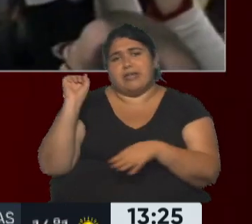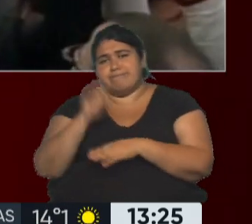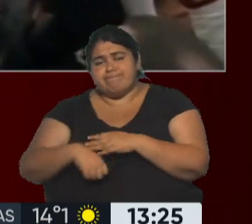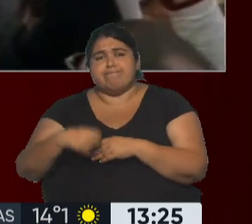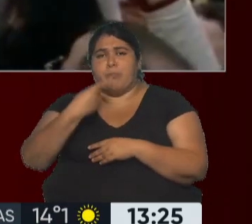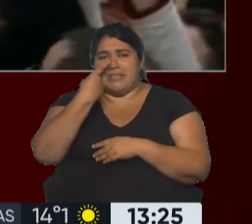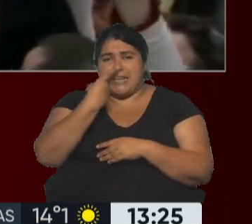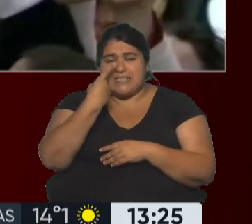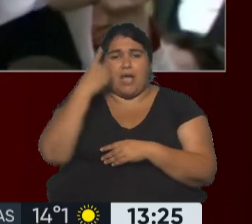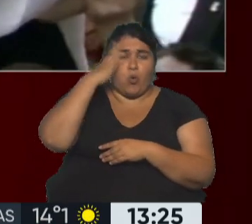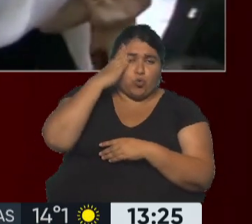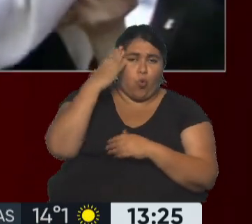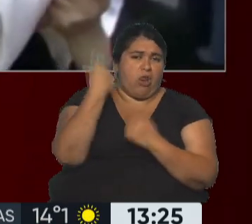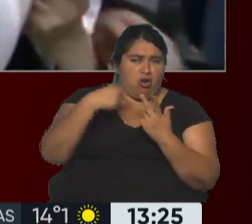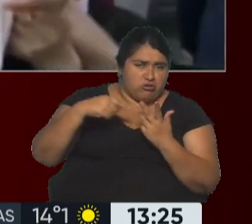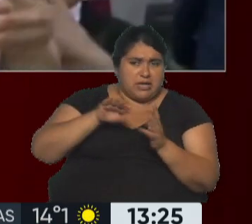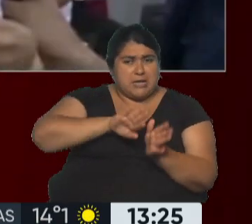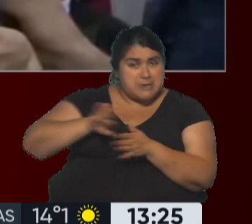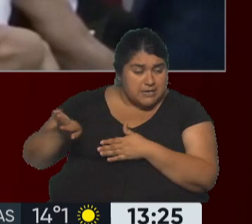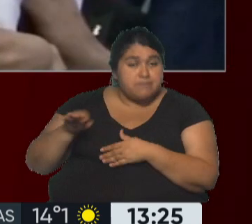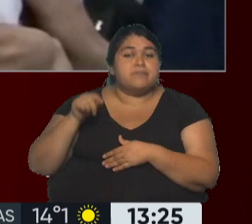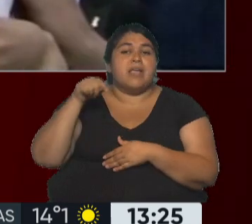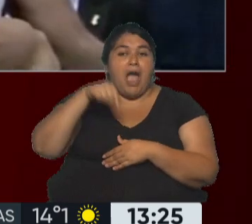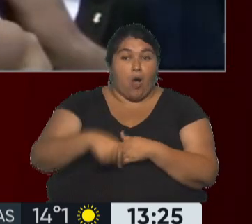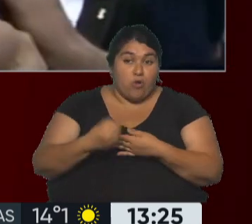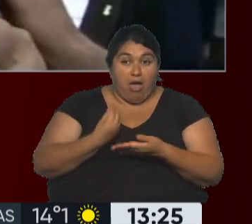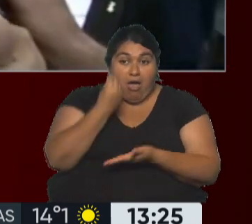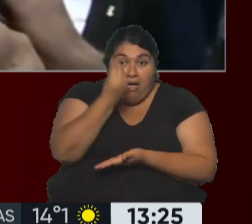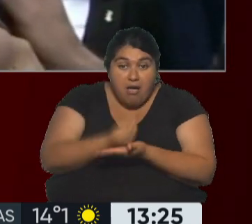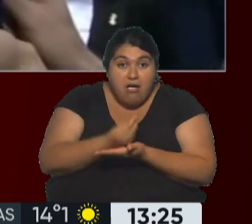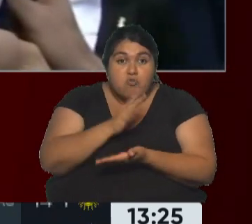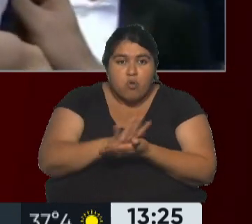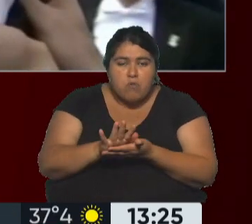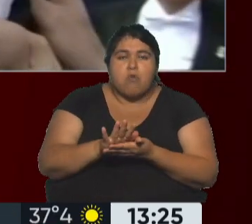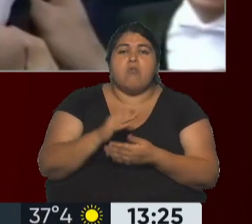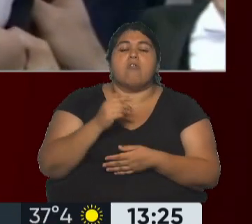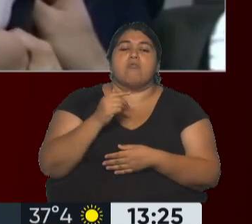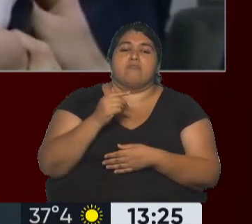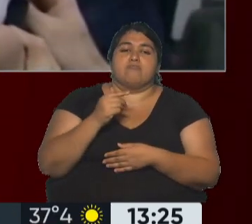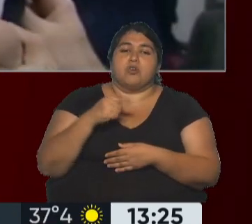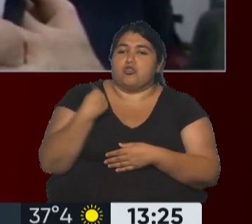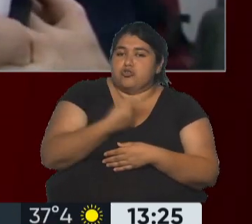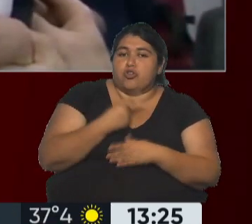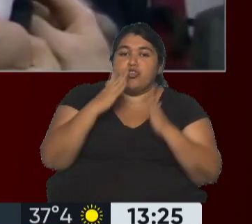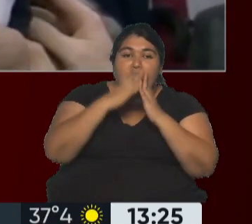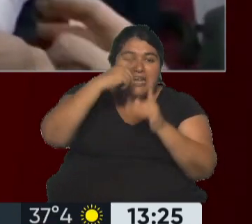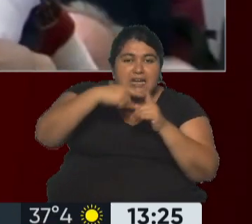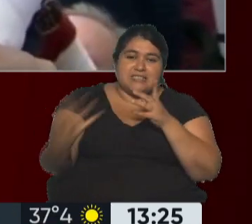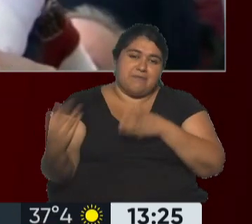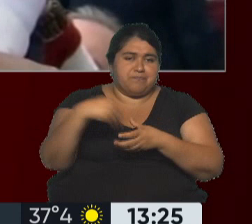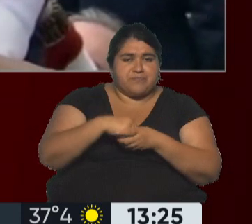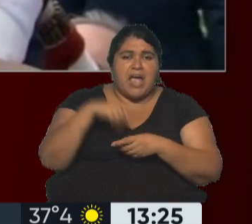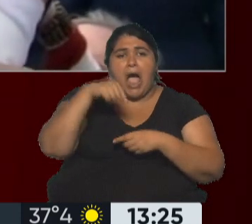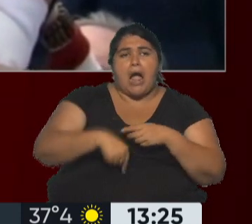políticos o culturales. Y algo que lo vuelve a repetir continuamente, debemos estar todos en la iglesia. Acá no hay ni progresistas